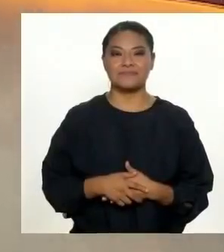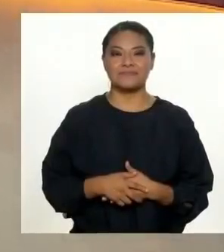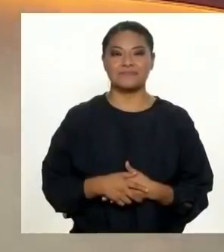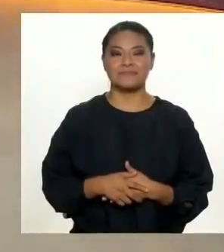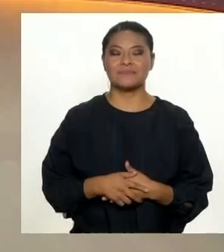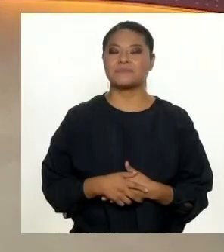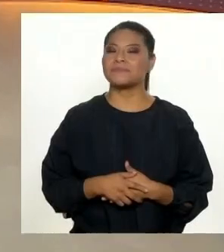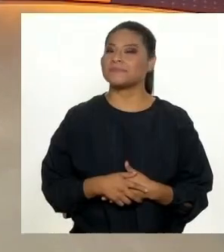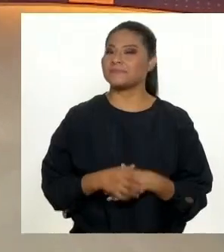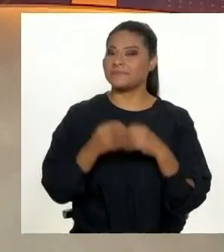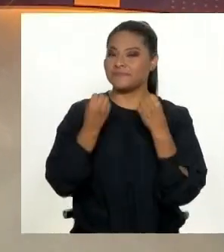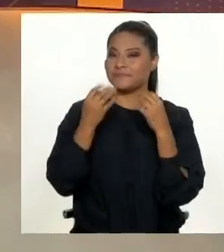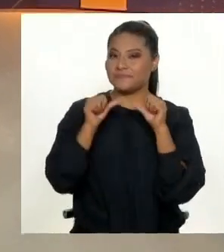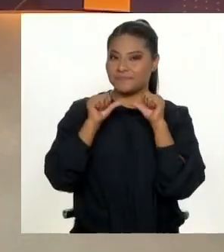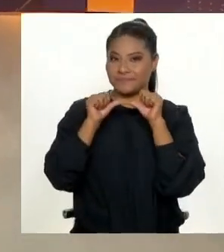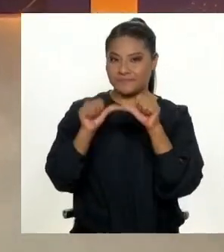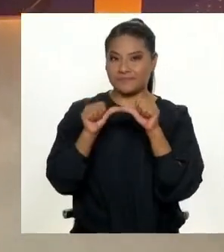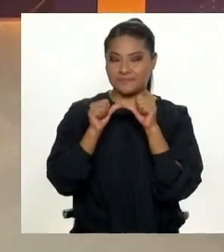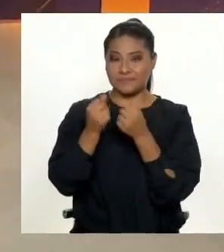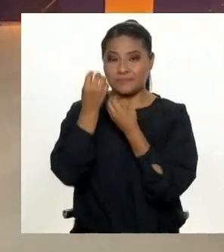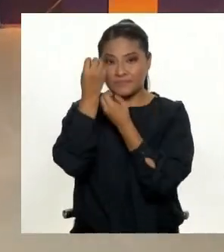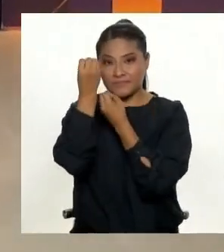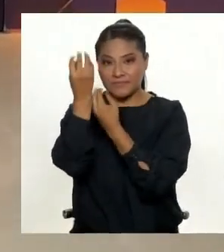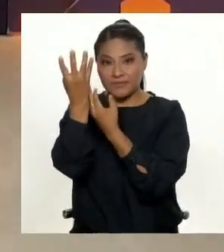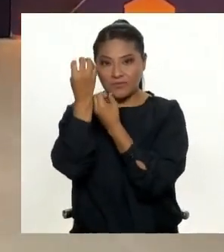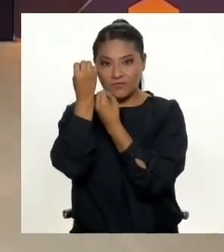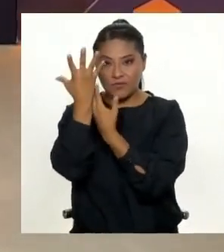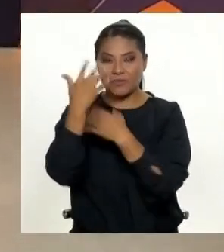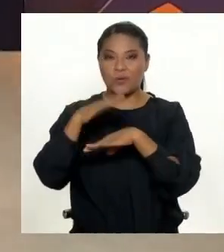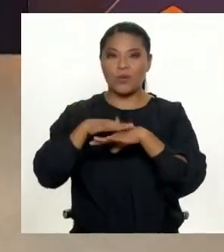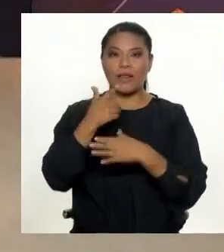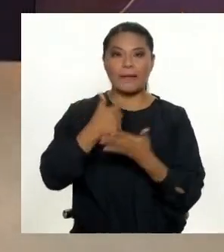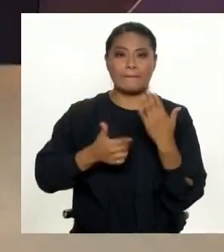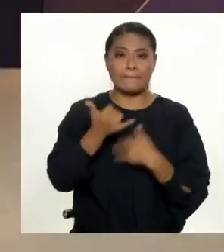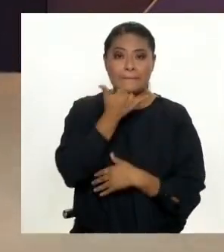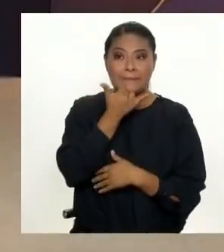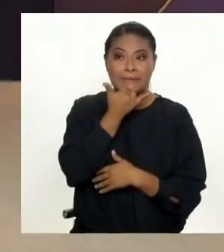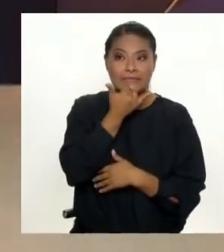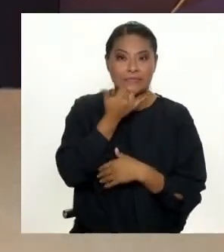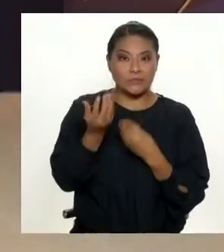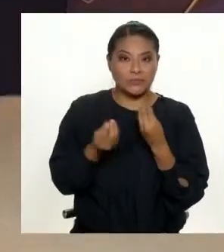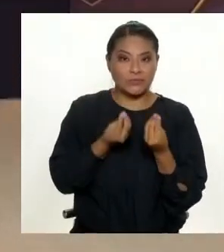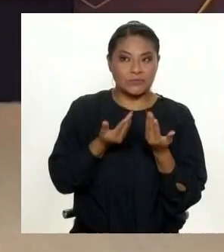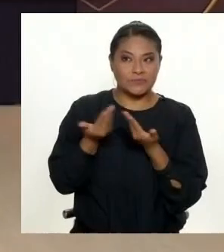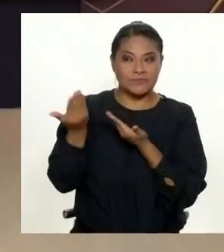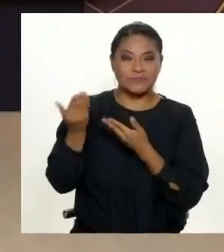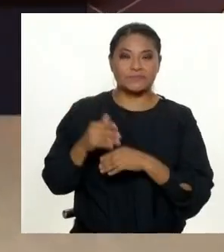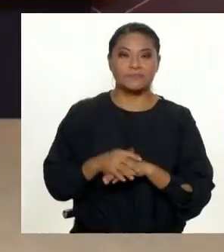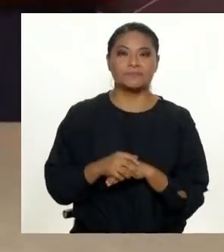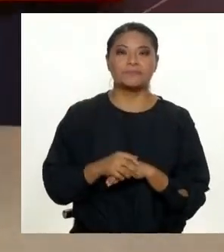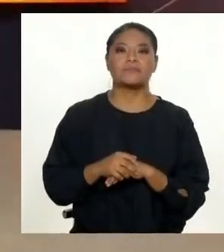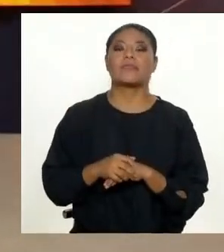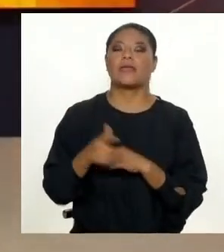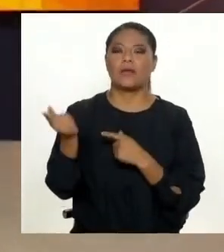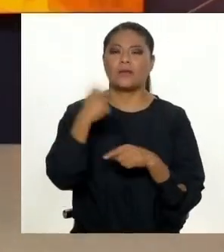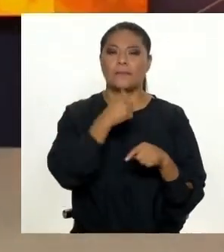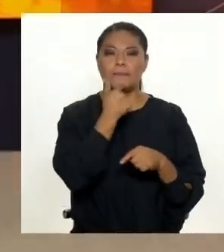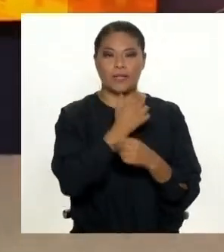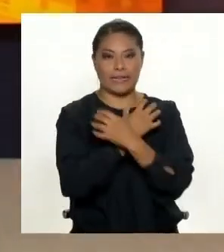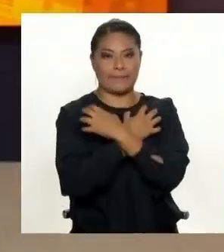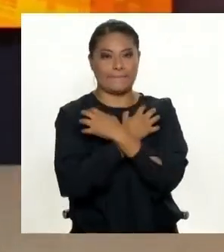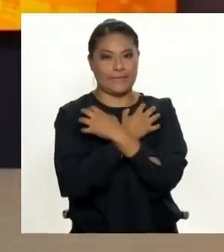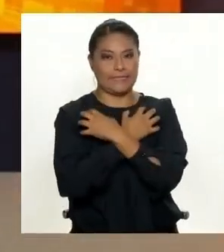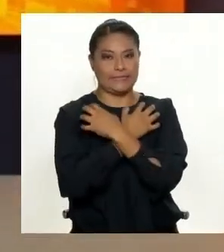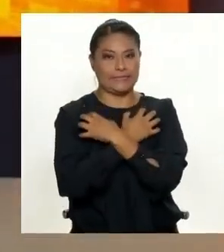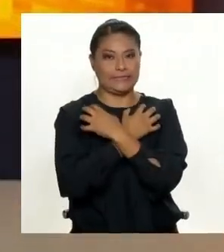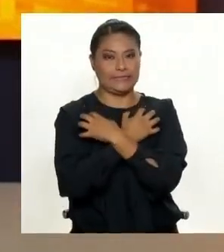Muy bien, amigos, continuamos nosotros con la mejor información aquí en ¿Qué está pasando? Y ¿para dónde nos vamos, Romy? Nos vamos ahora a Lambayeque porque está ocurriendo